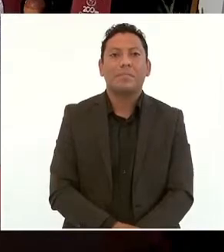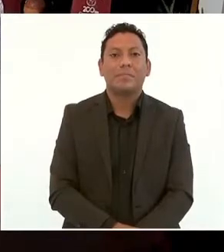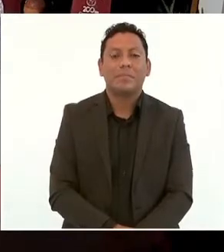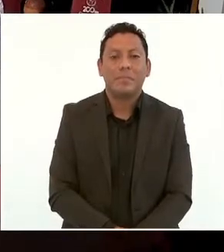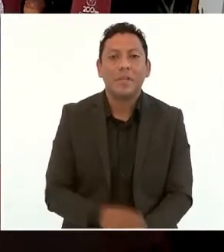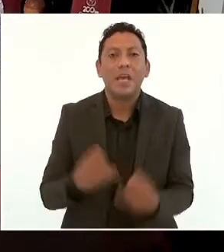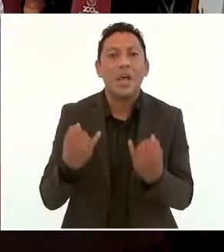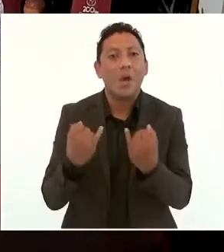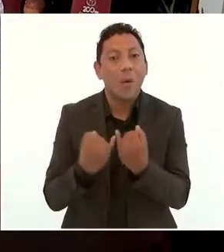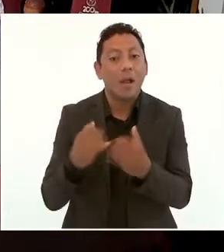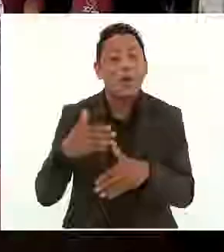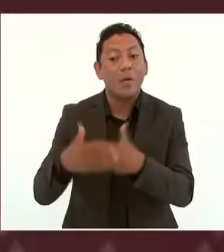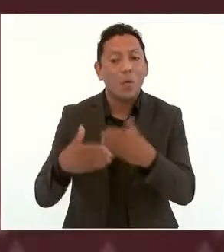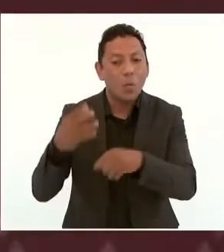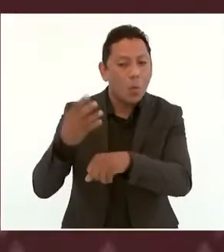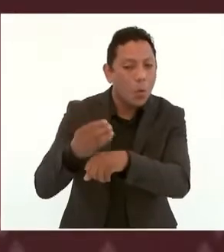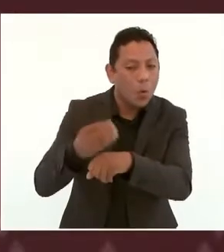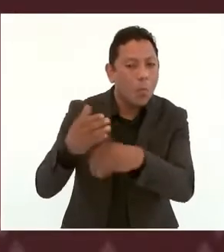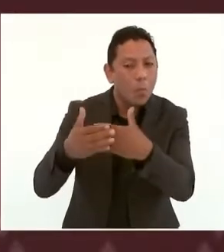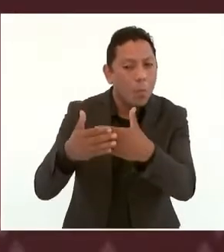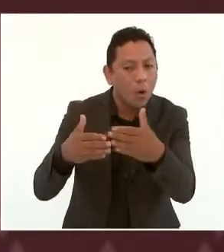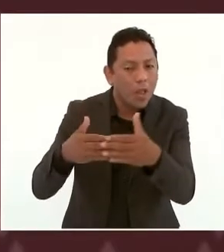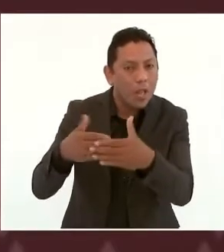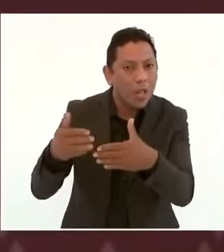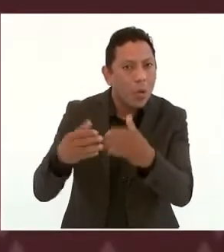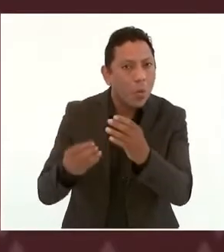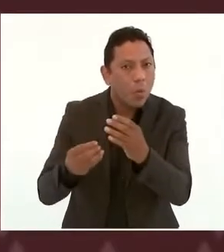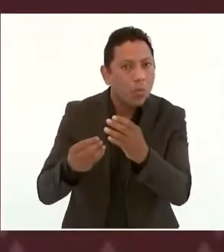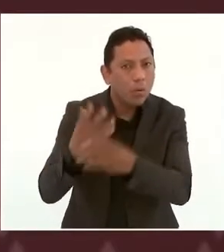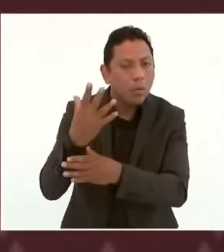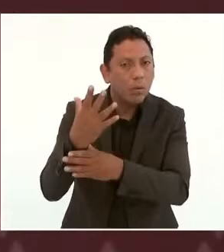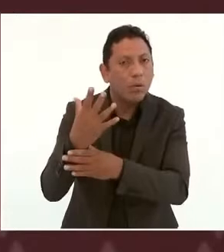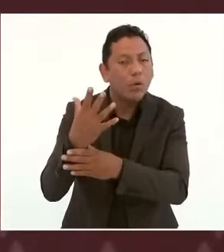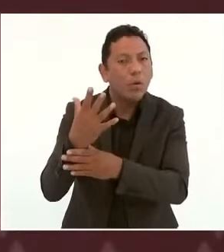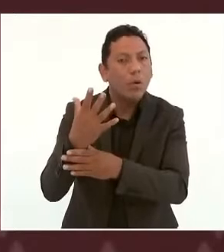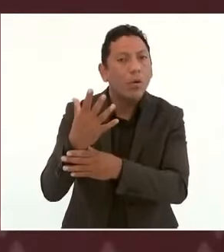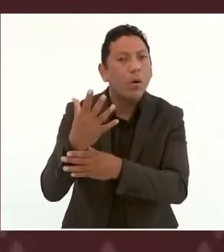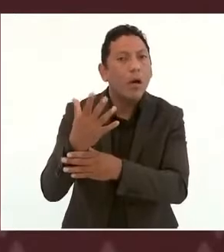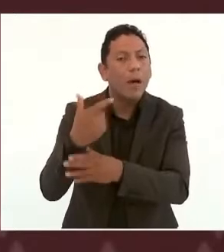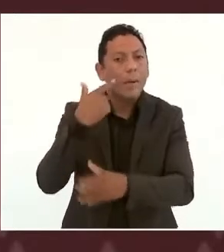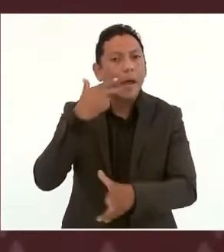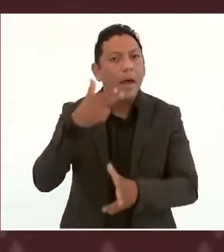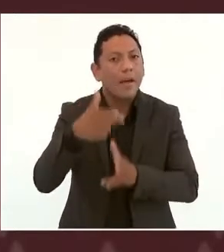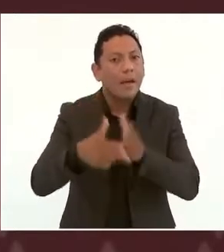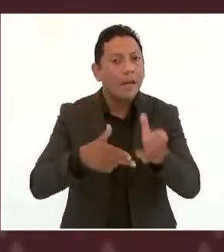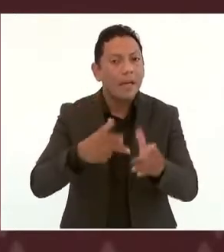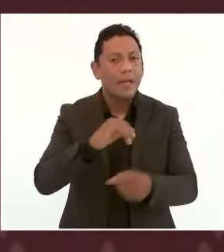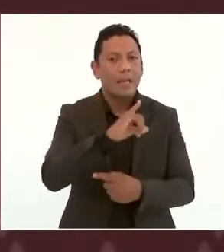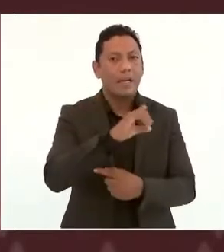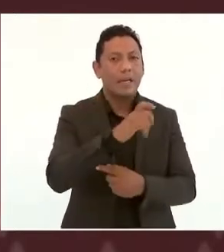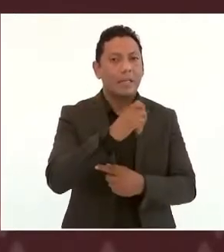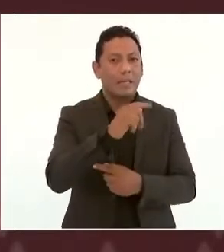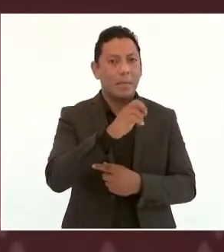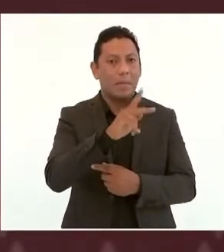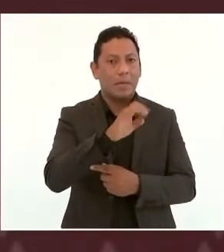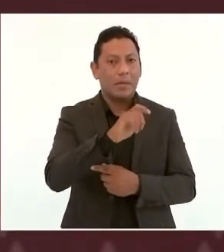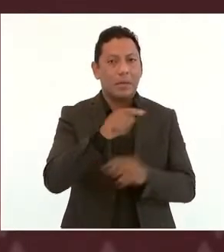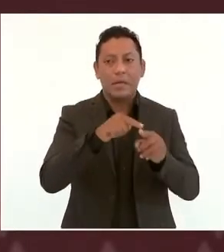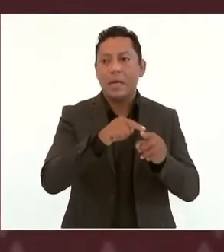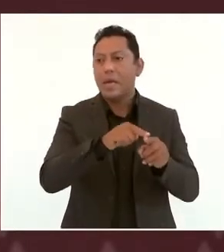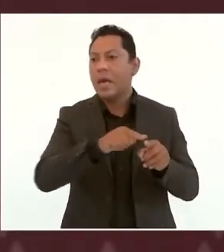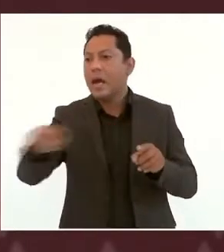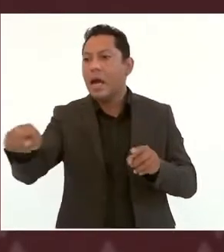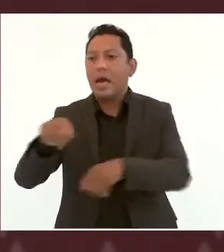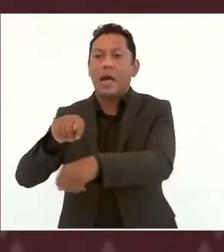Y se va a modernizar también el ferrocarril de Ixtepec a